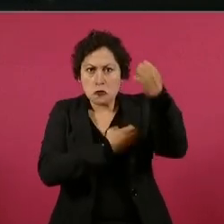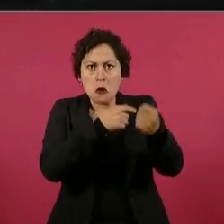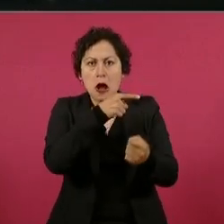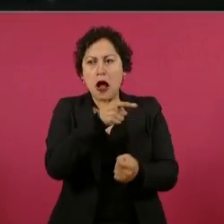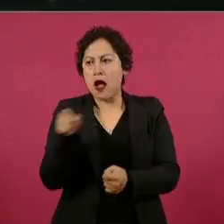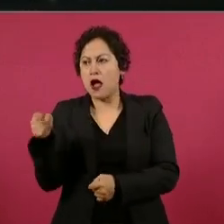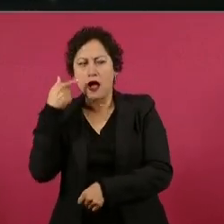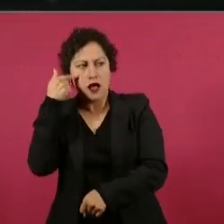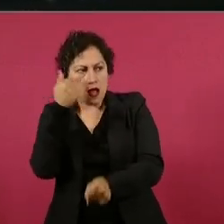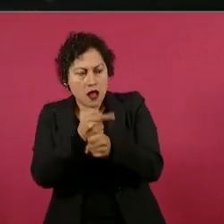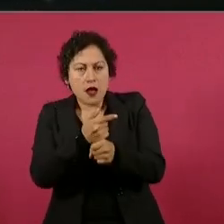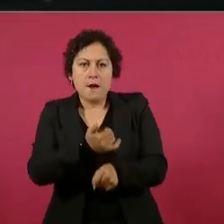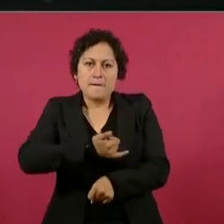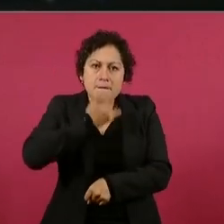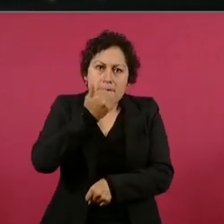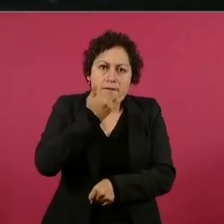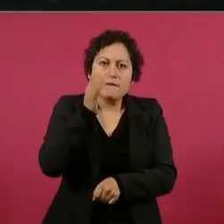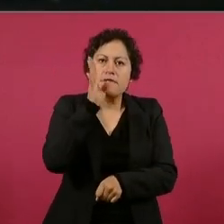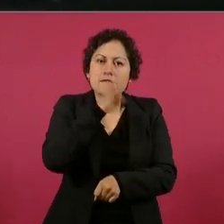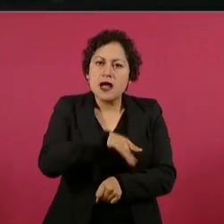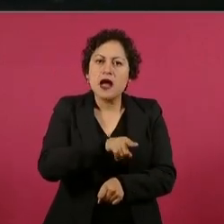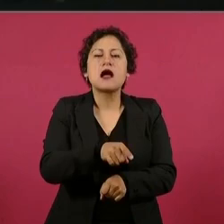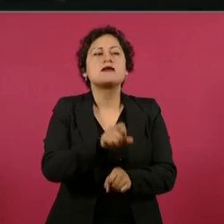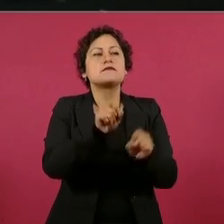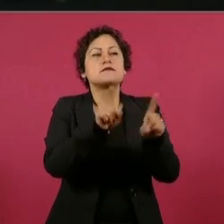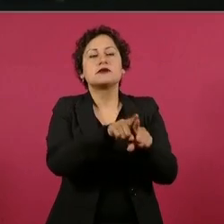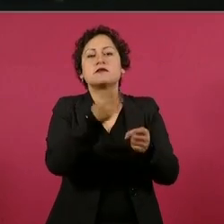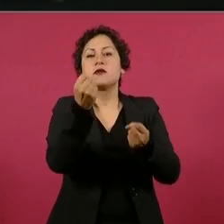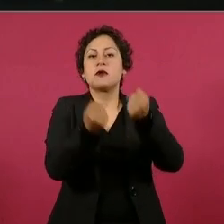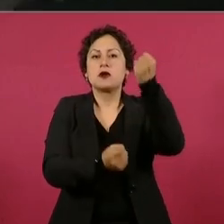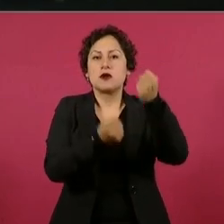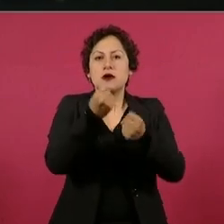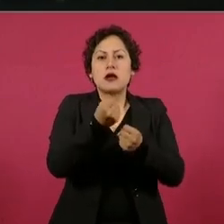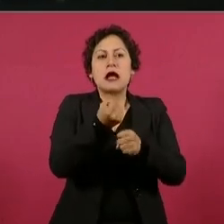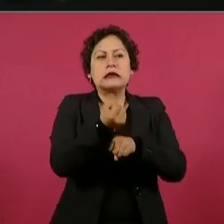investigar sangre en la batea de la camioneta donde fue hallado el cuerpo,